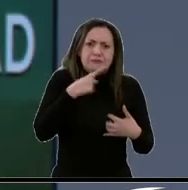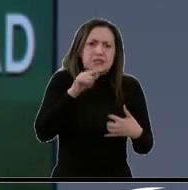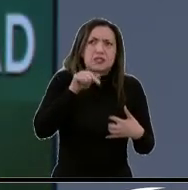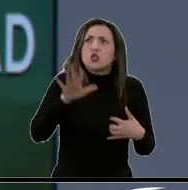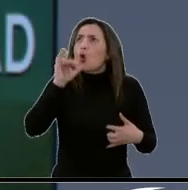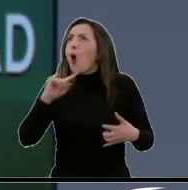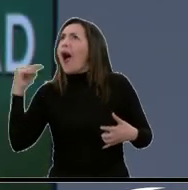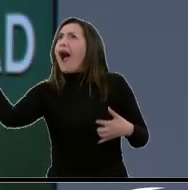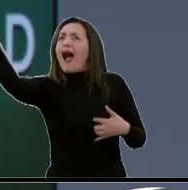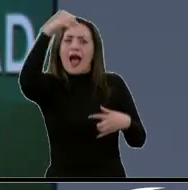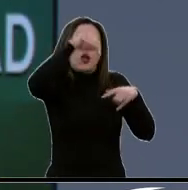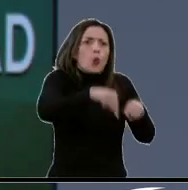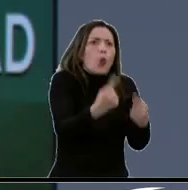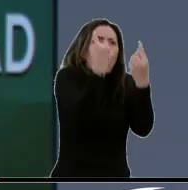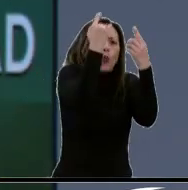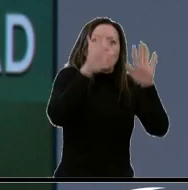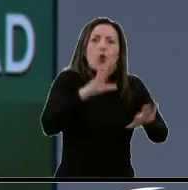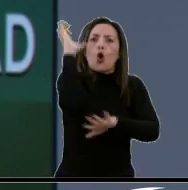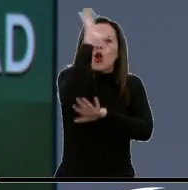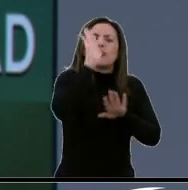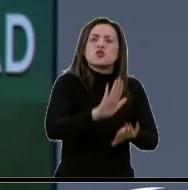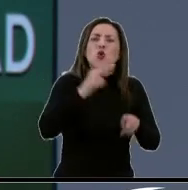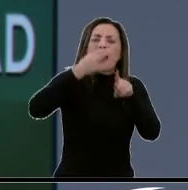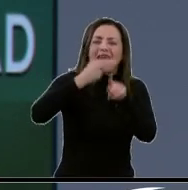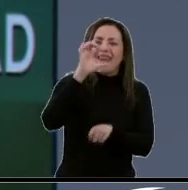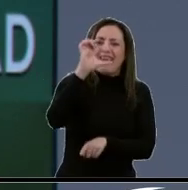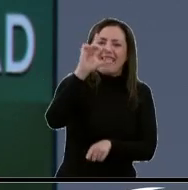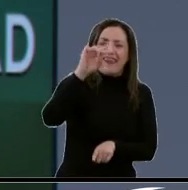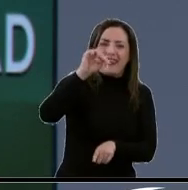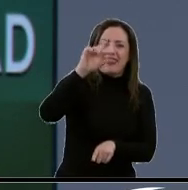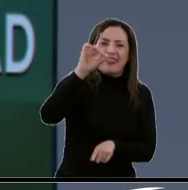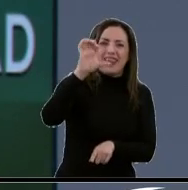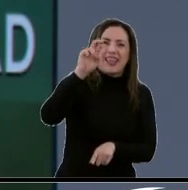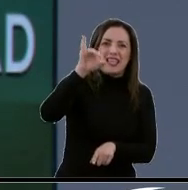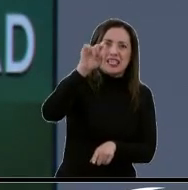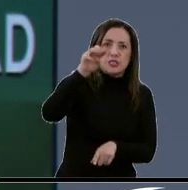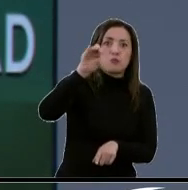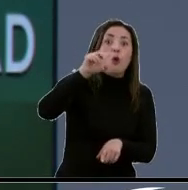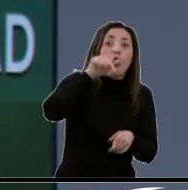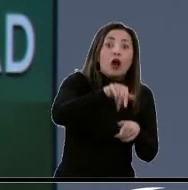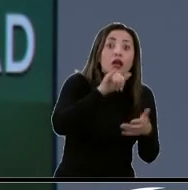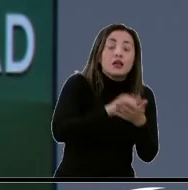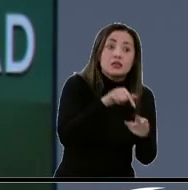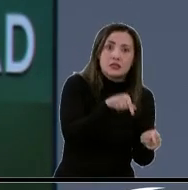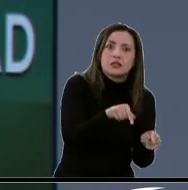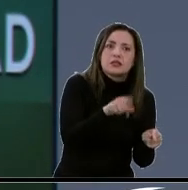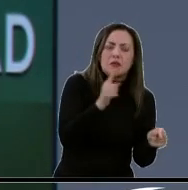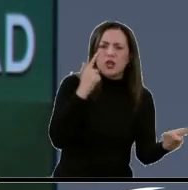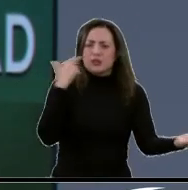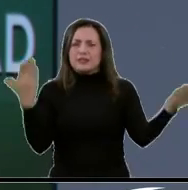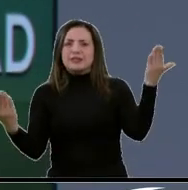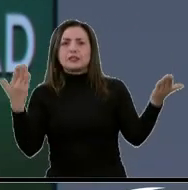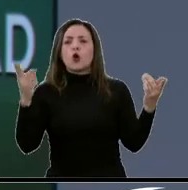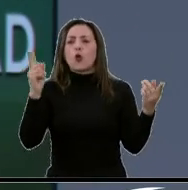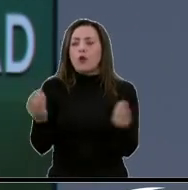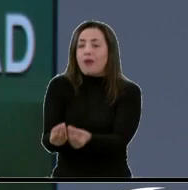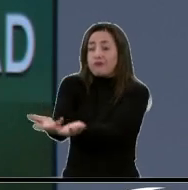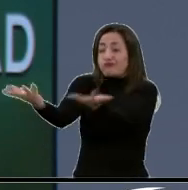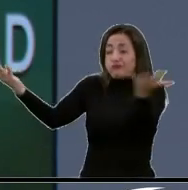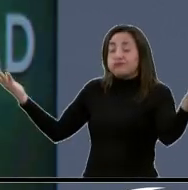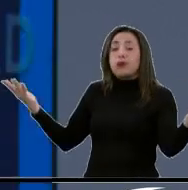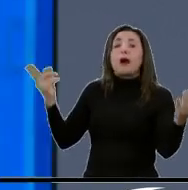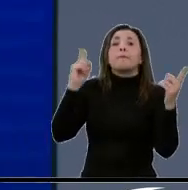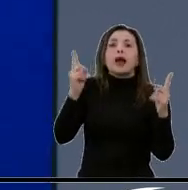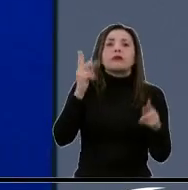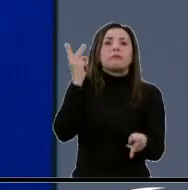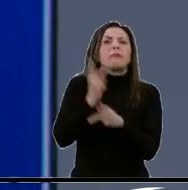encuentran en ninguna otra parte del mundo. Pero esta riqueza contrasta con otra realidad que enfrenta la biodiversidad y es el peligro de